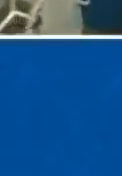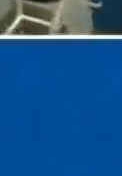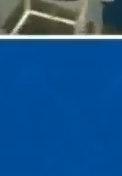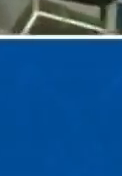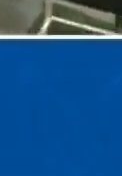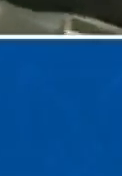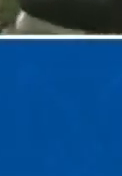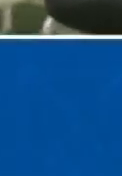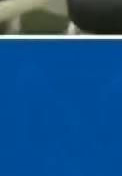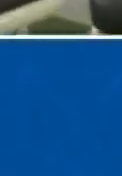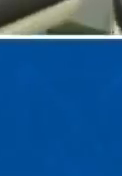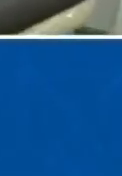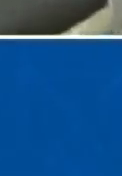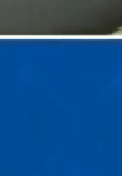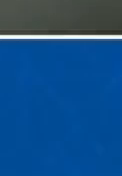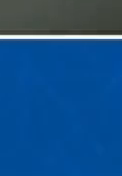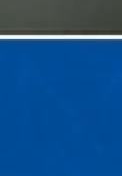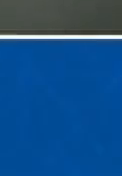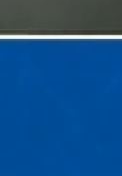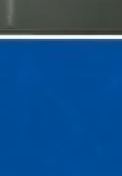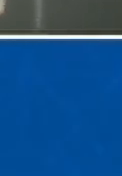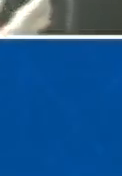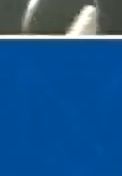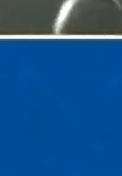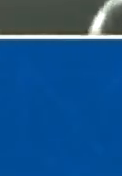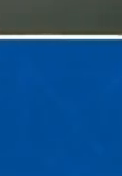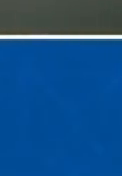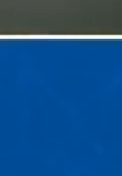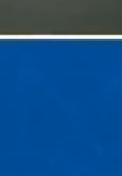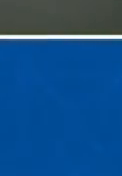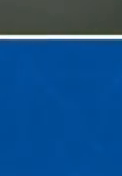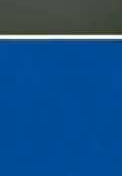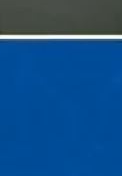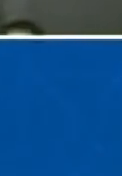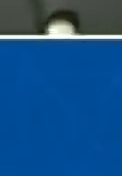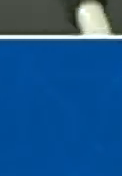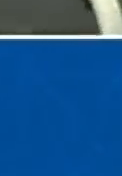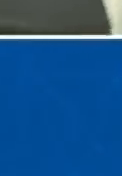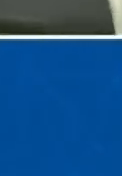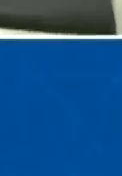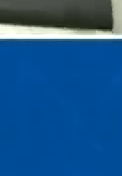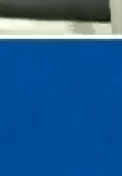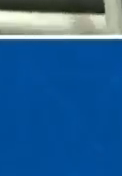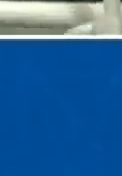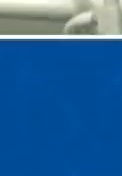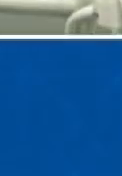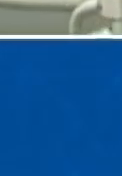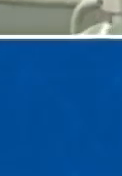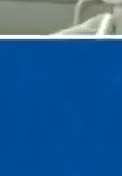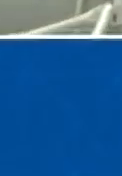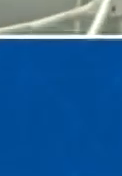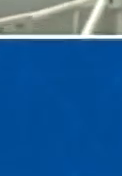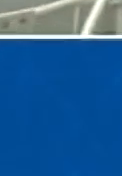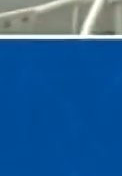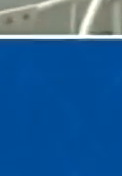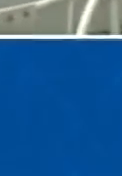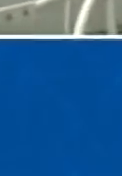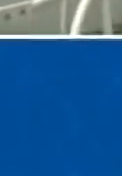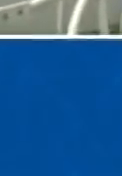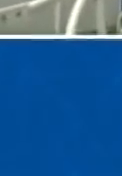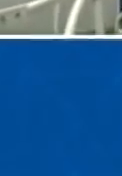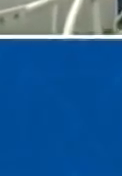está hecho en Venezuela, de la mano de la clase obrera. Estamos haciéndolo todo, todo,